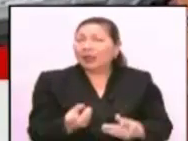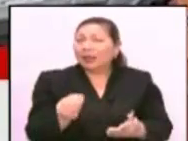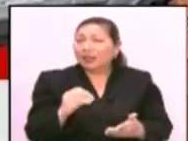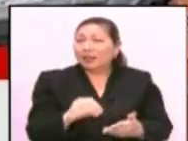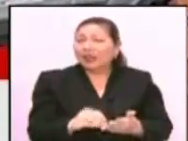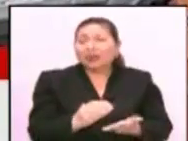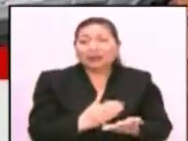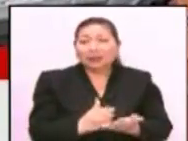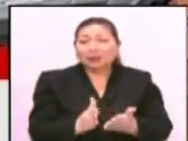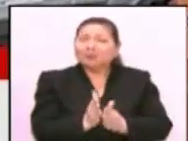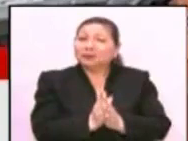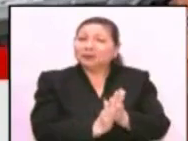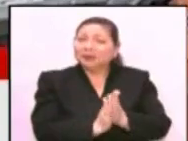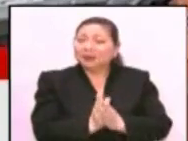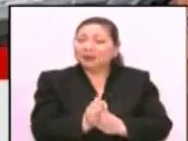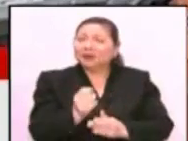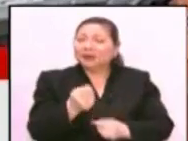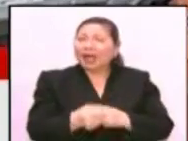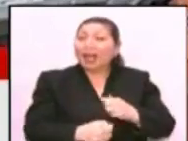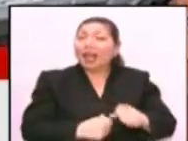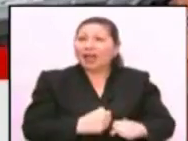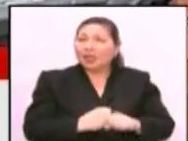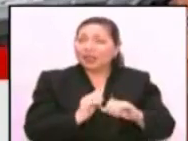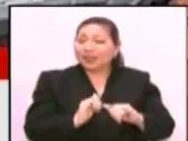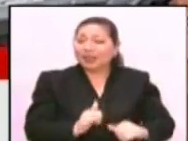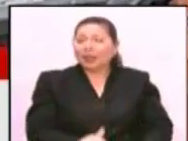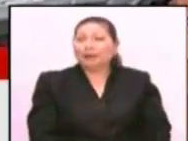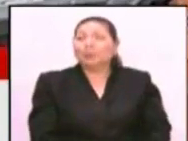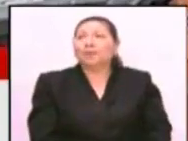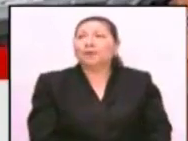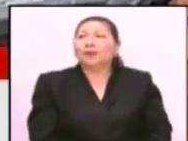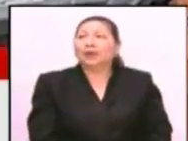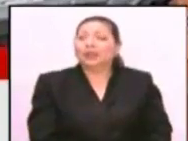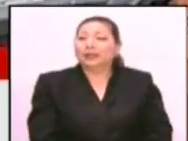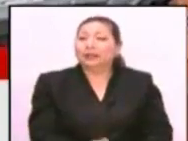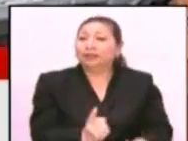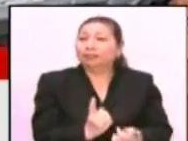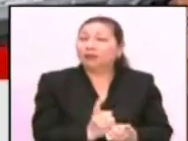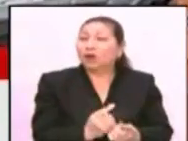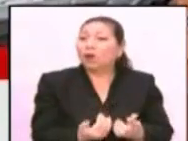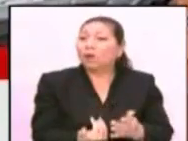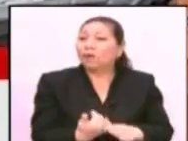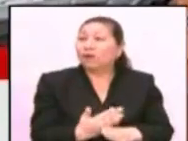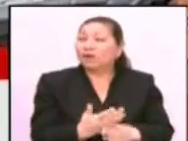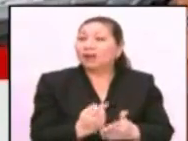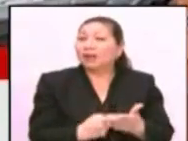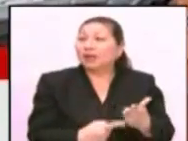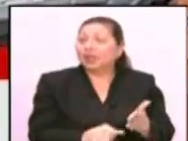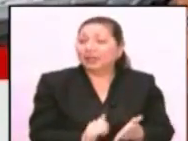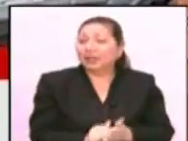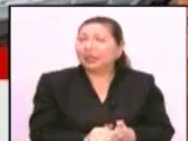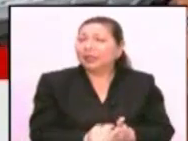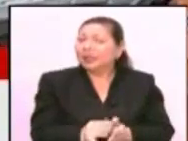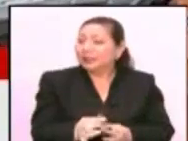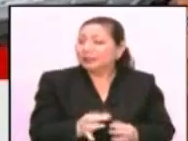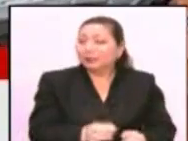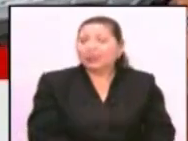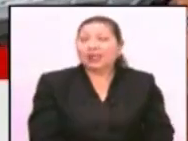alternativas o han salido por beneficios penitenciarios. Ahí hemos establecido una nueva metodología que al final quisiera